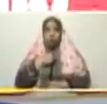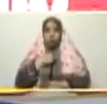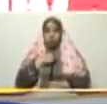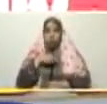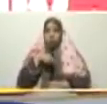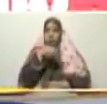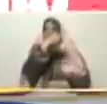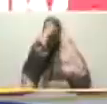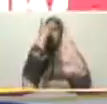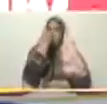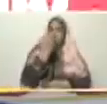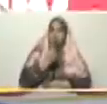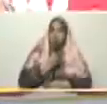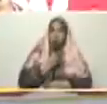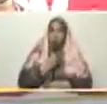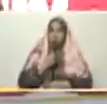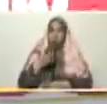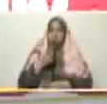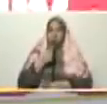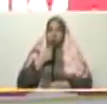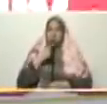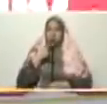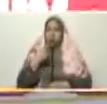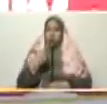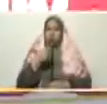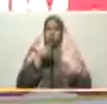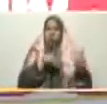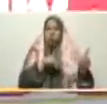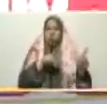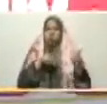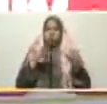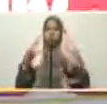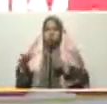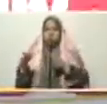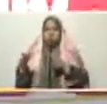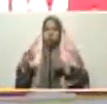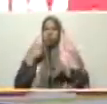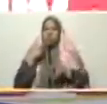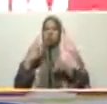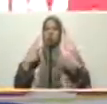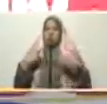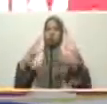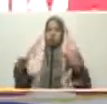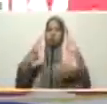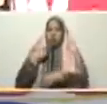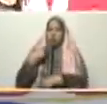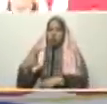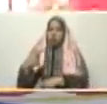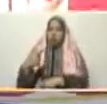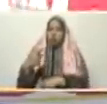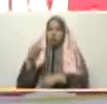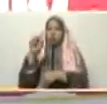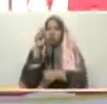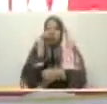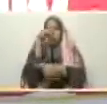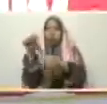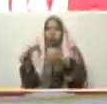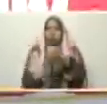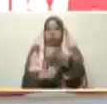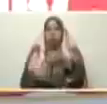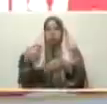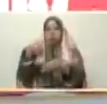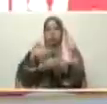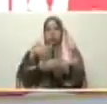esto lo iba a decir en privado pero lo digo en público qué diferencia hay entre la vicepresidente electoral y la